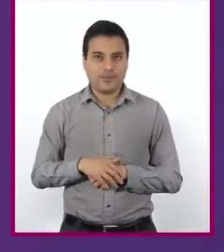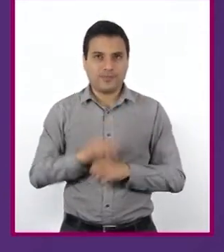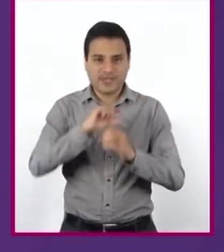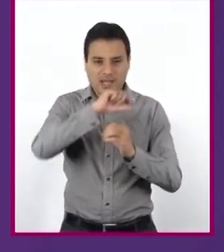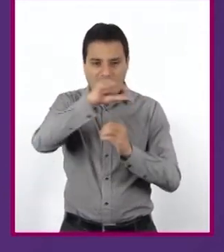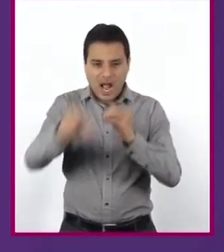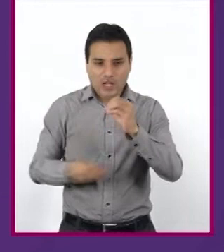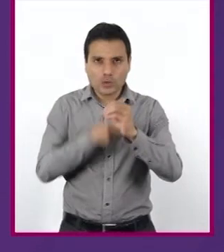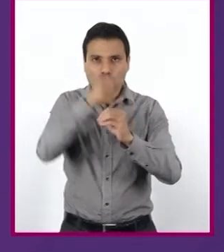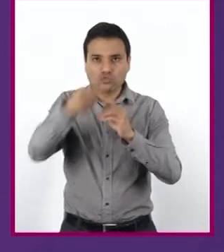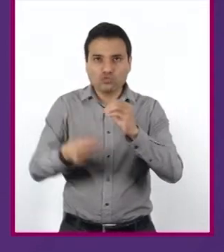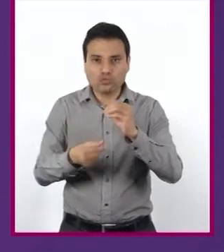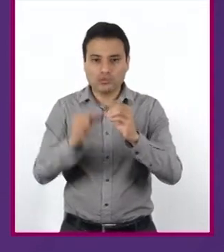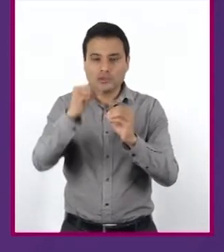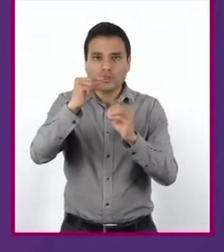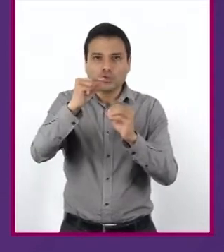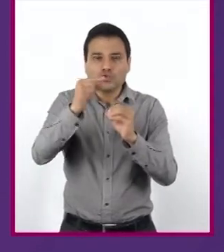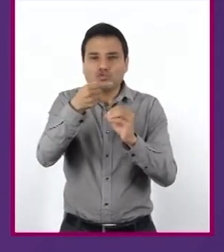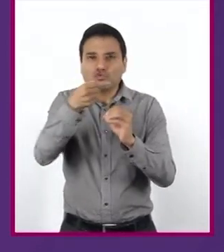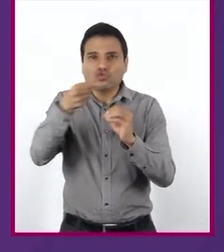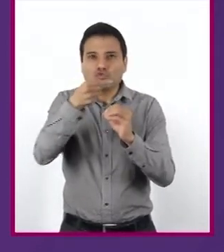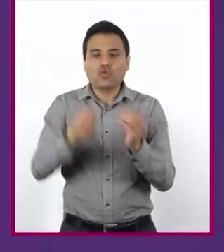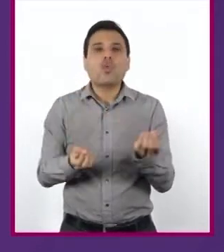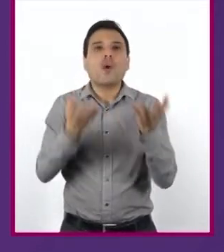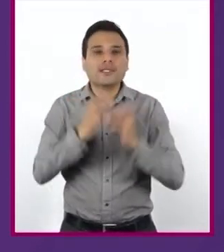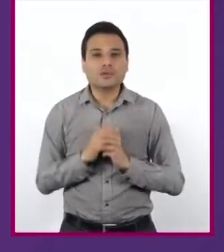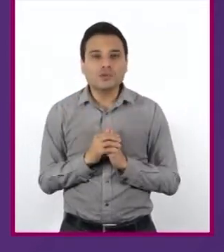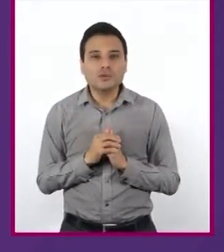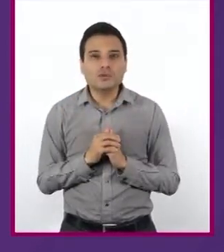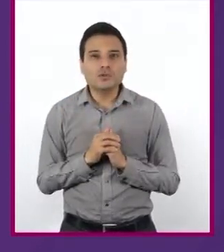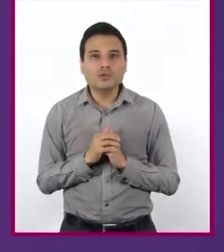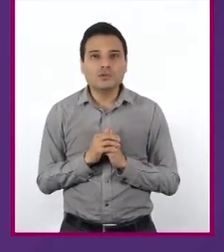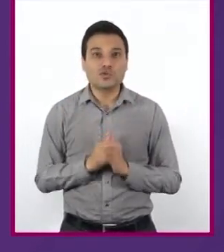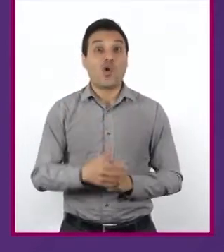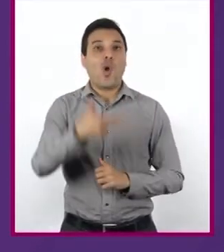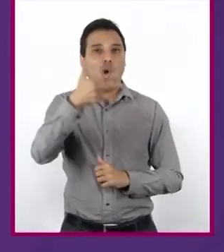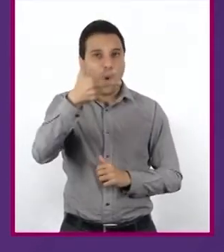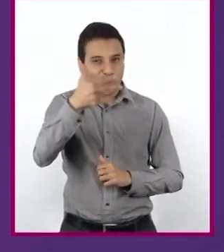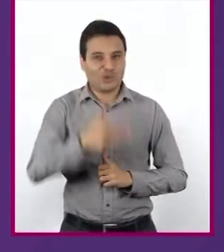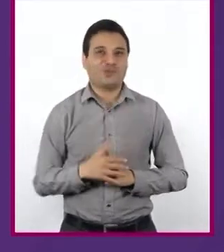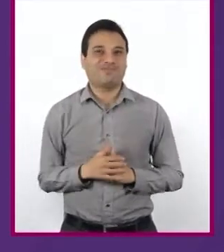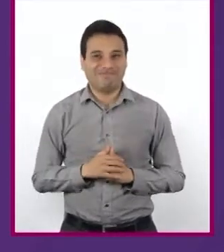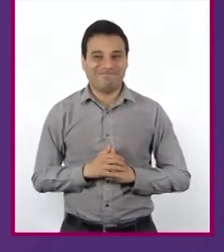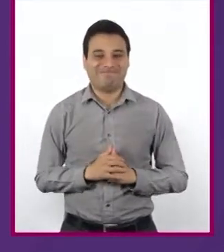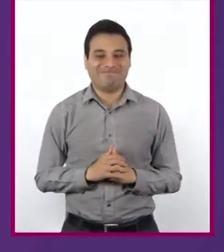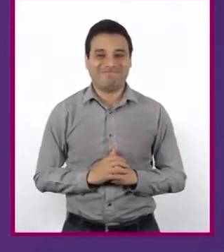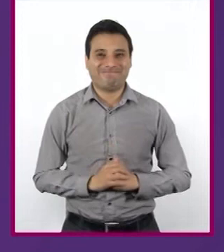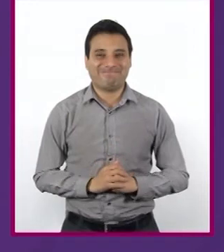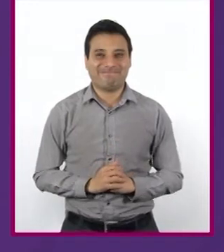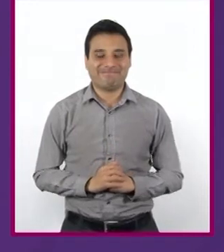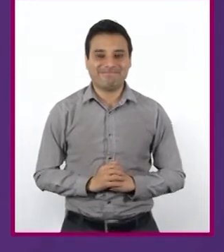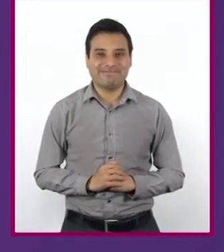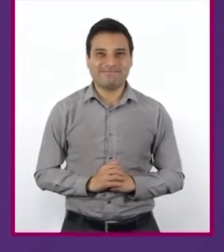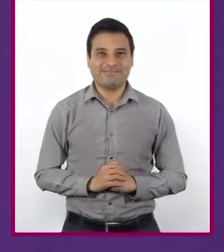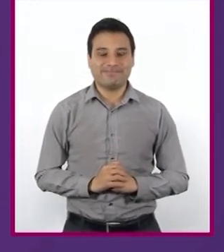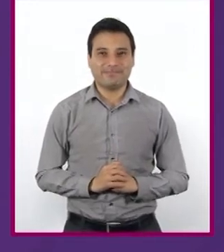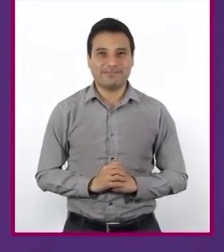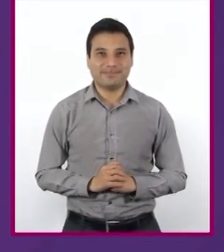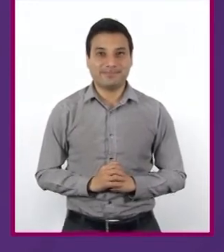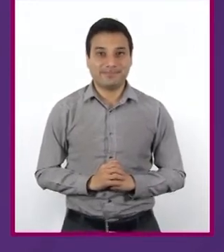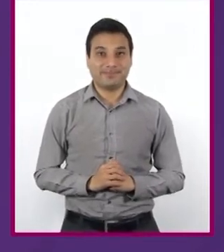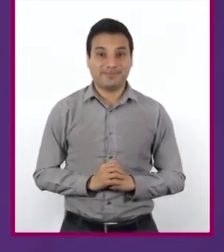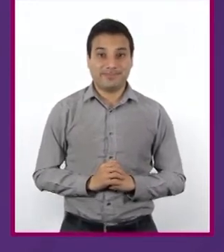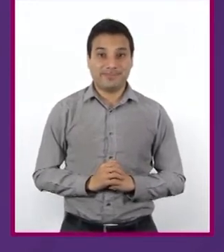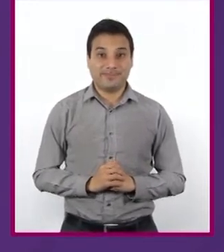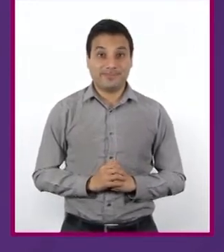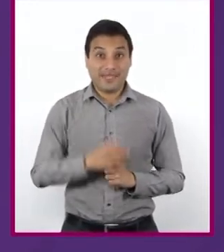los elementos que pertenecen a este grupo tienen 8 electrones de valencia, a